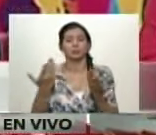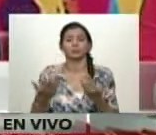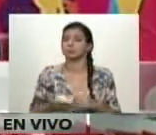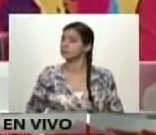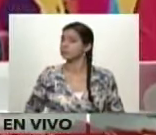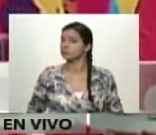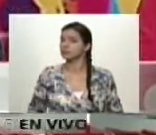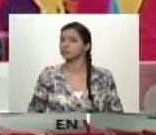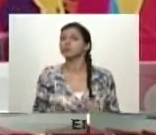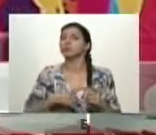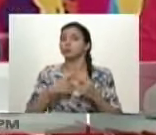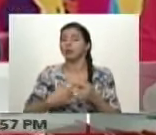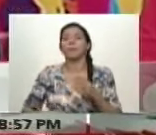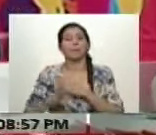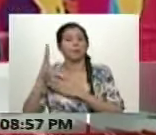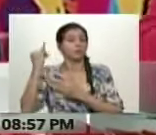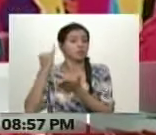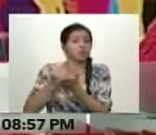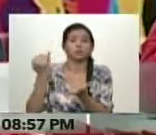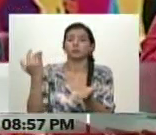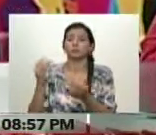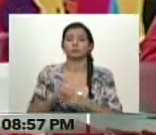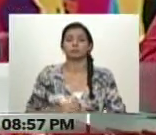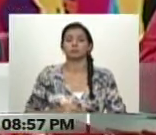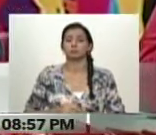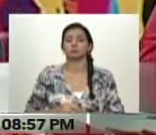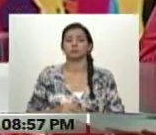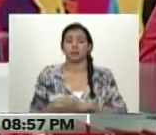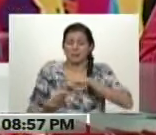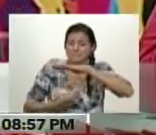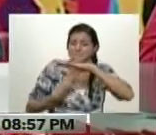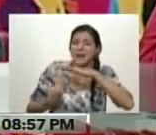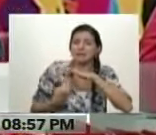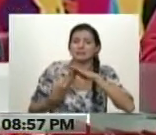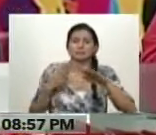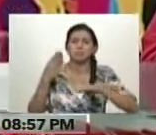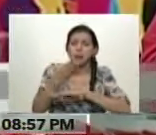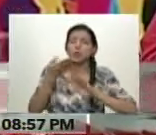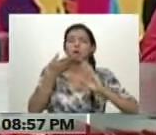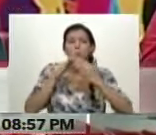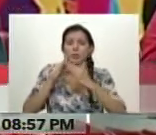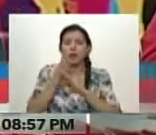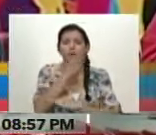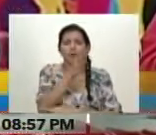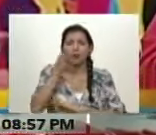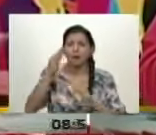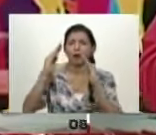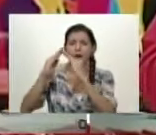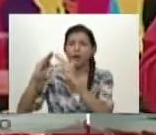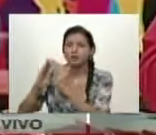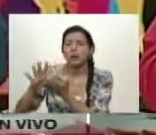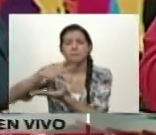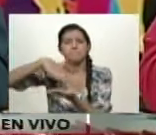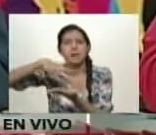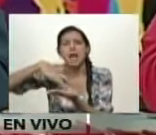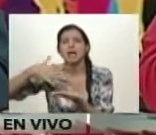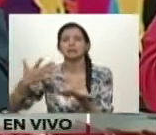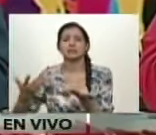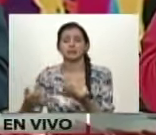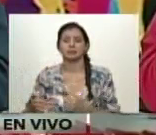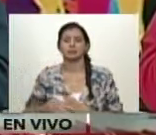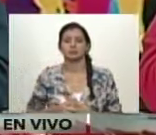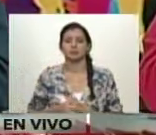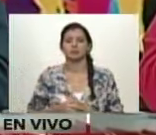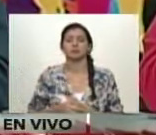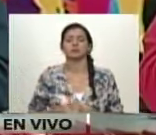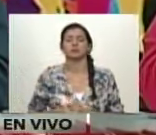Vamos a un proceso de inscripción en la base, en la comunidad, casa por casa, en las plazas, combinando todo. Y